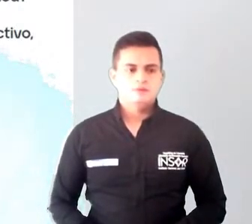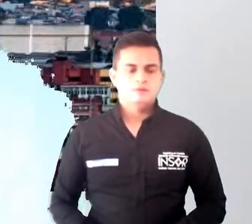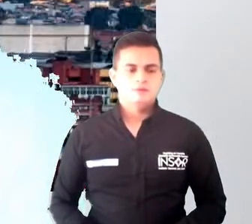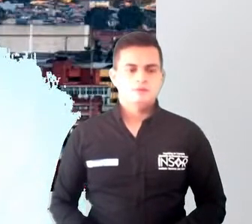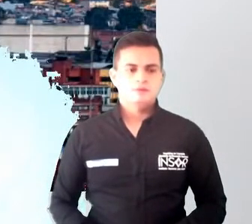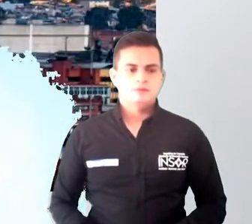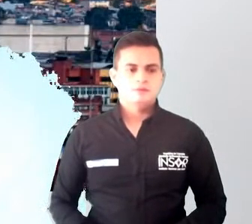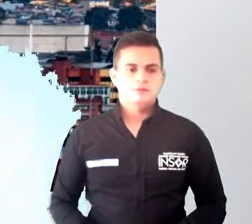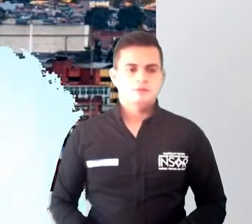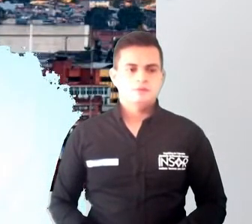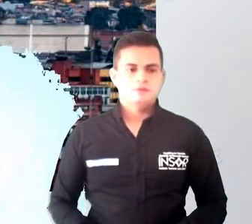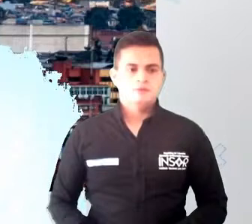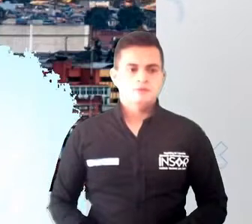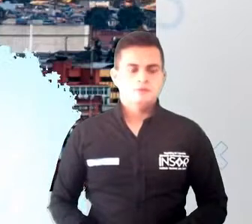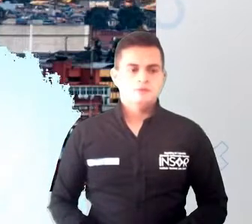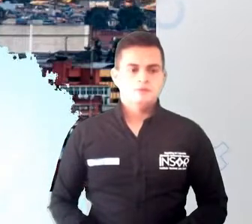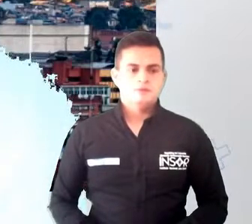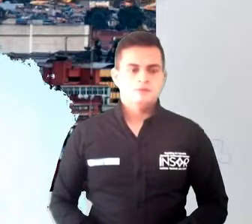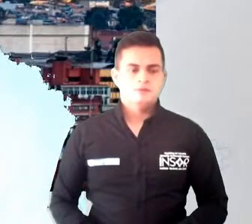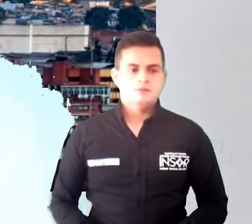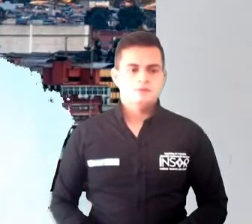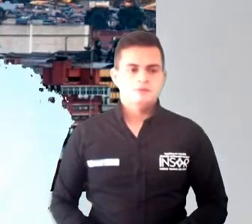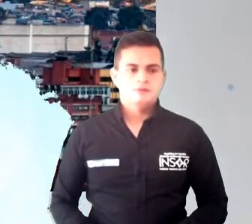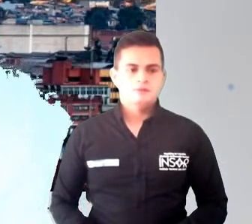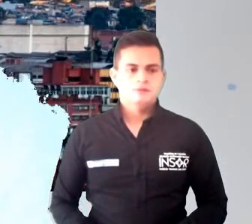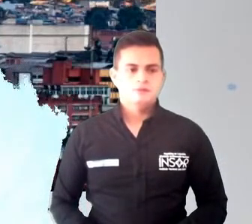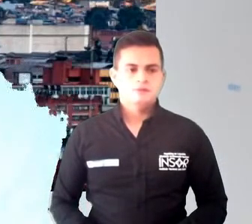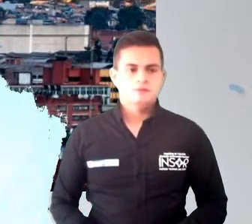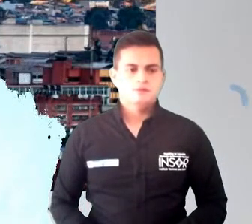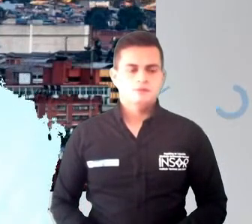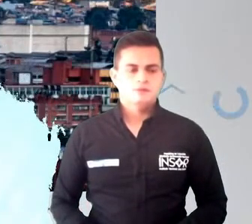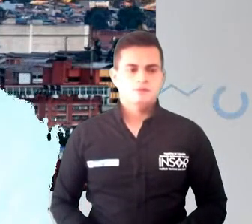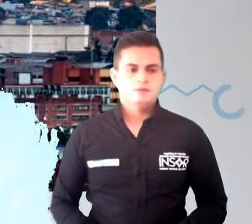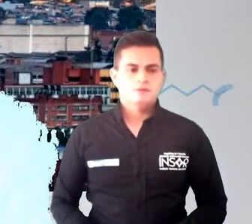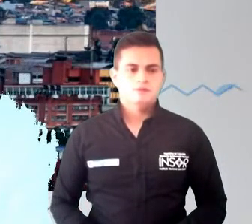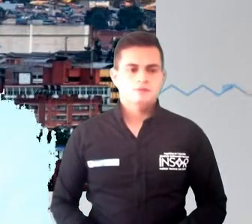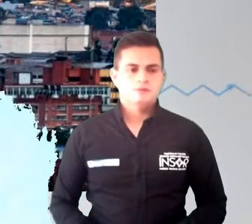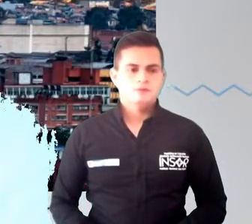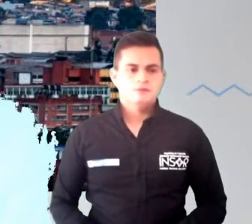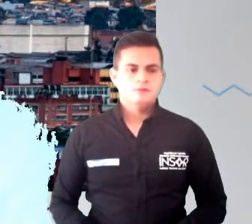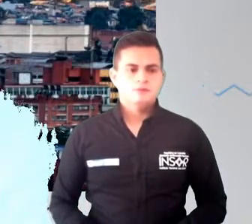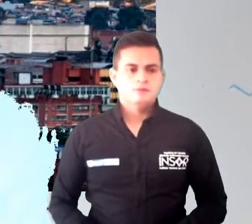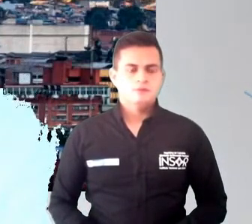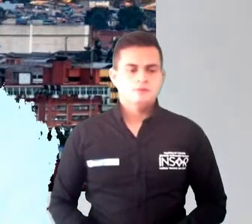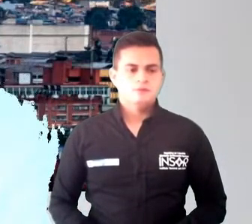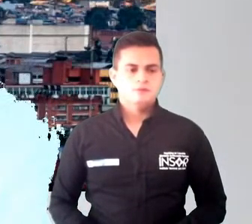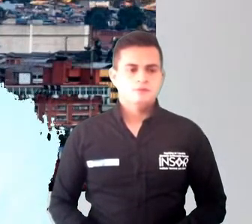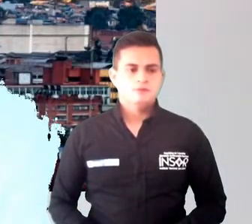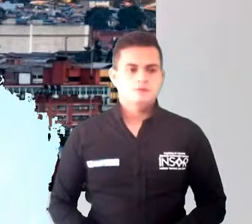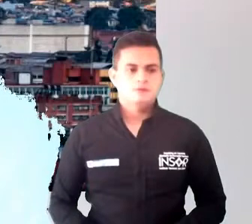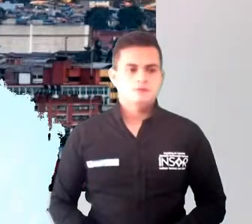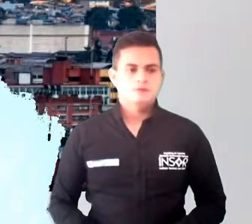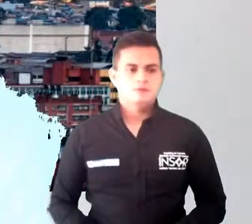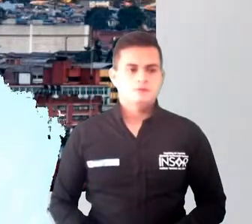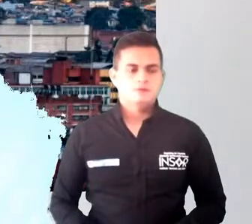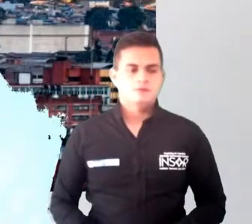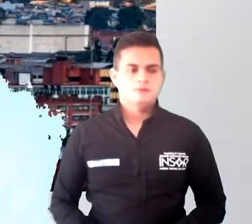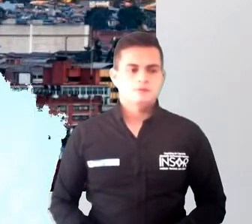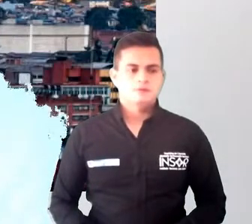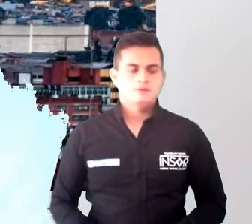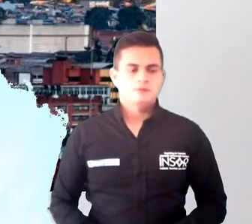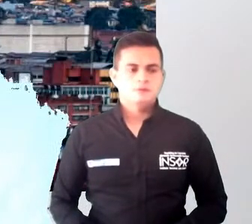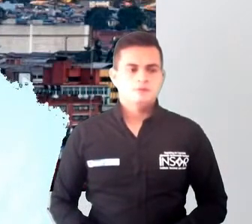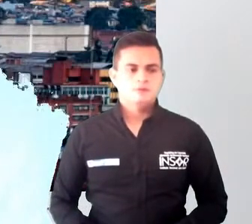Bueno, yo quisiera compartirles lo que estoy viendo en términos de los resultados de la primera pregunta.